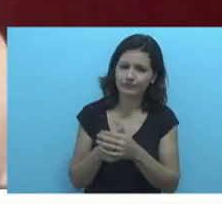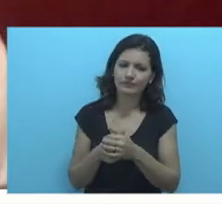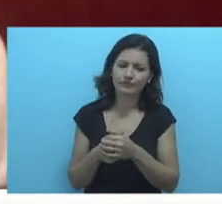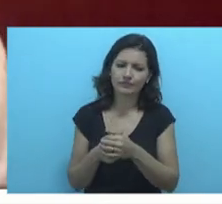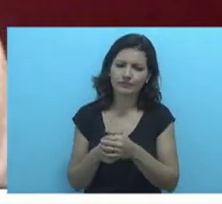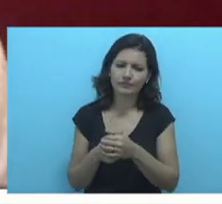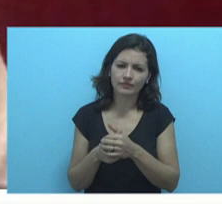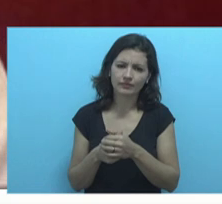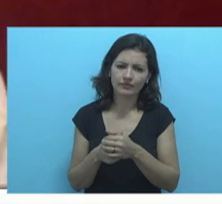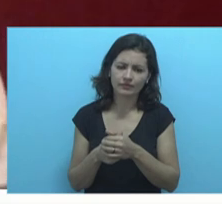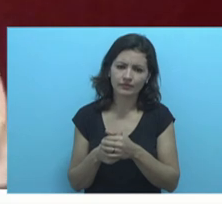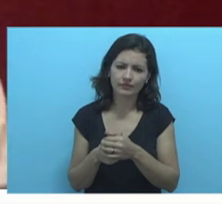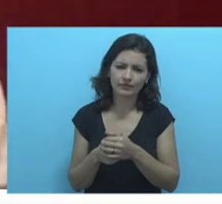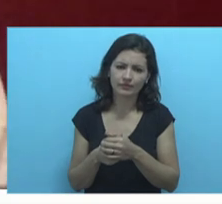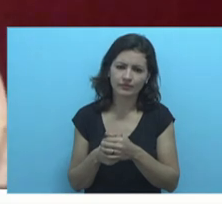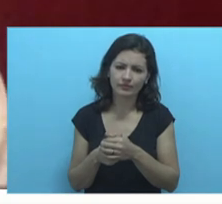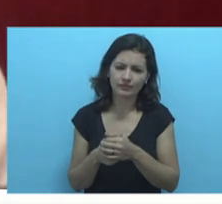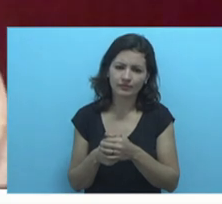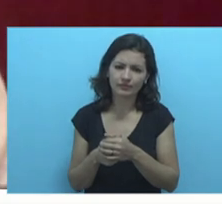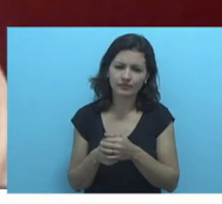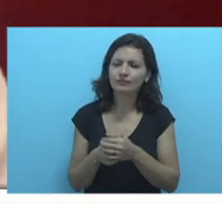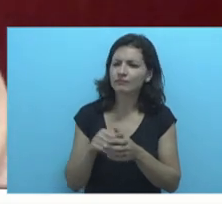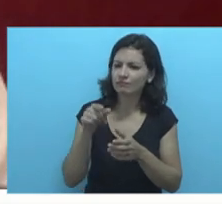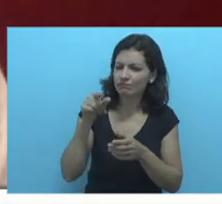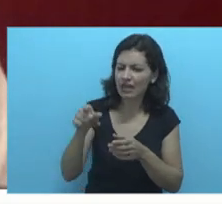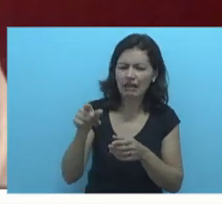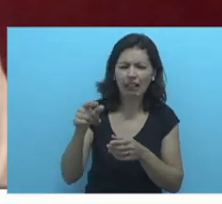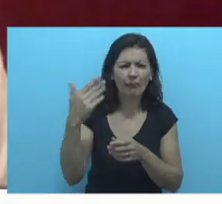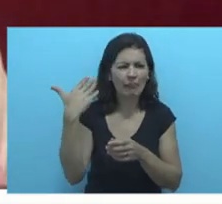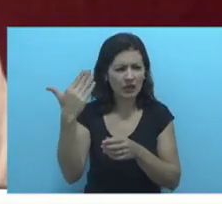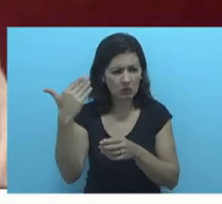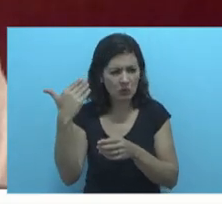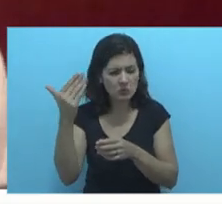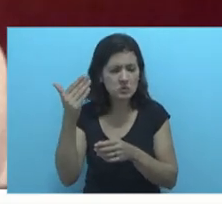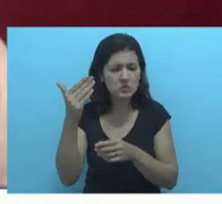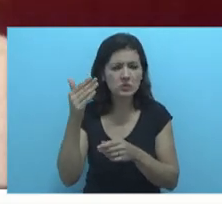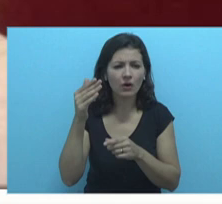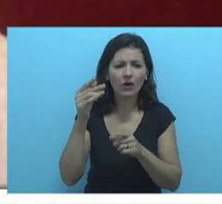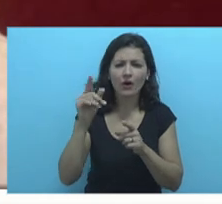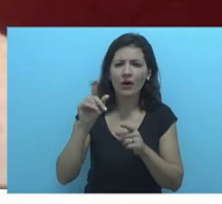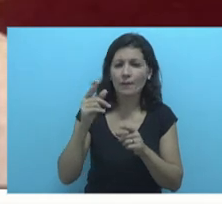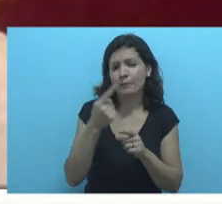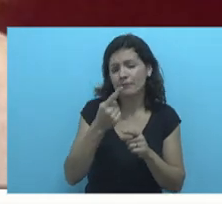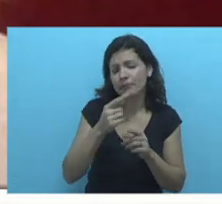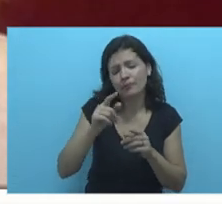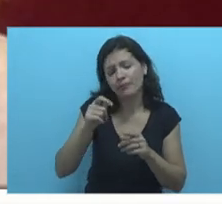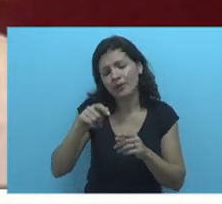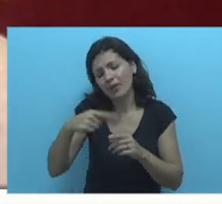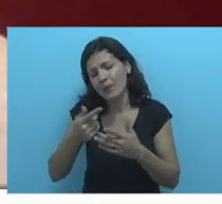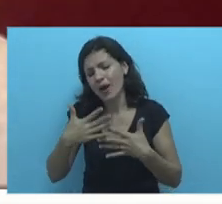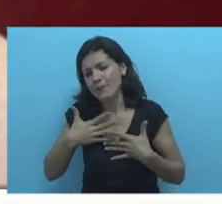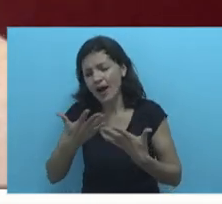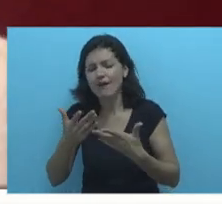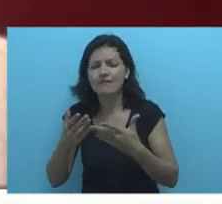Miguel no solo se comprometía en lo discursivo, volcaba en políticas innovadoras, reales, ese amor por la